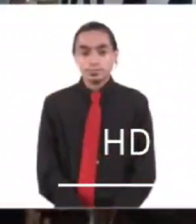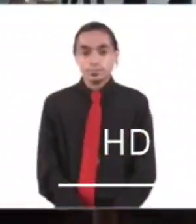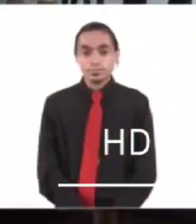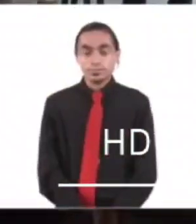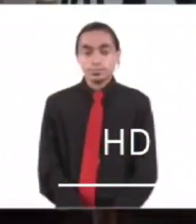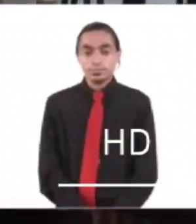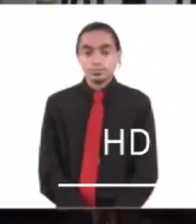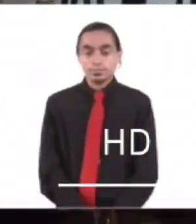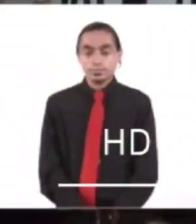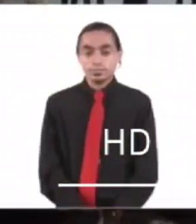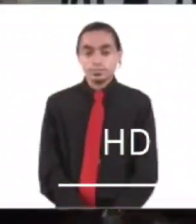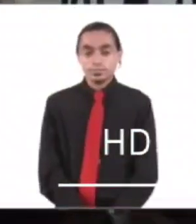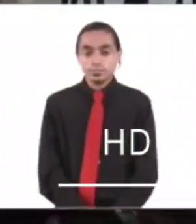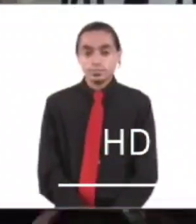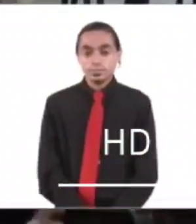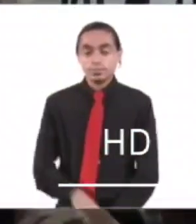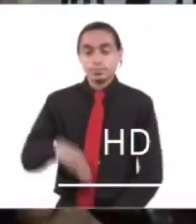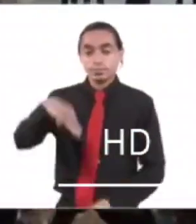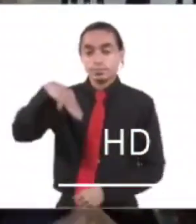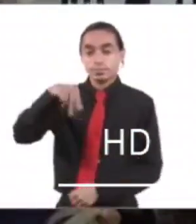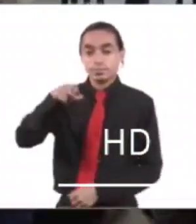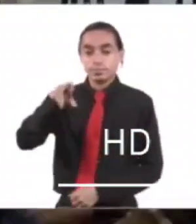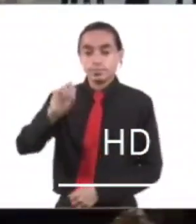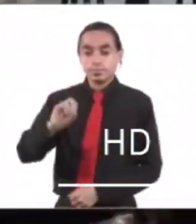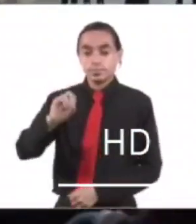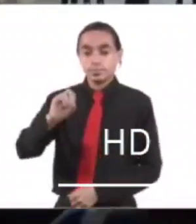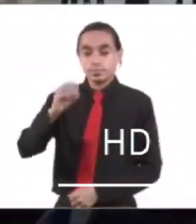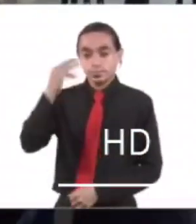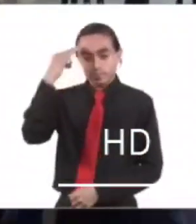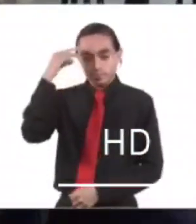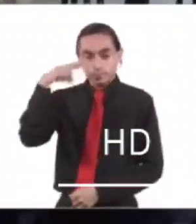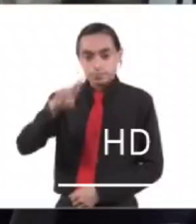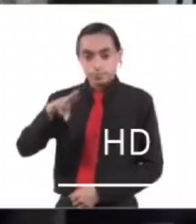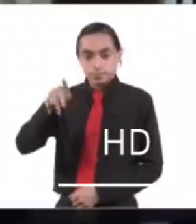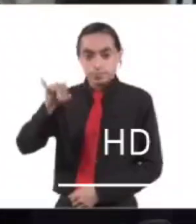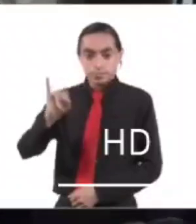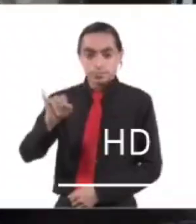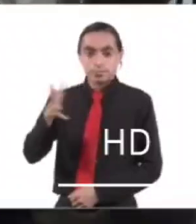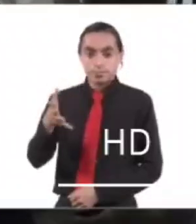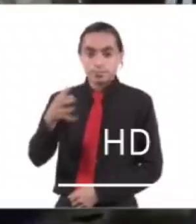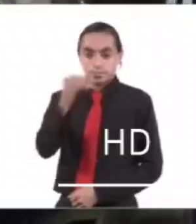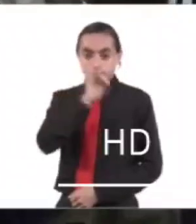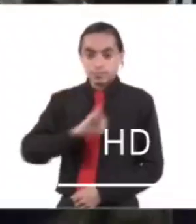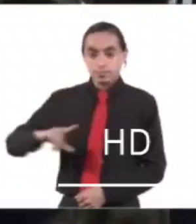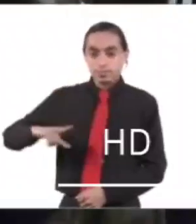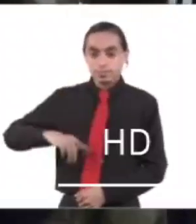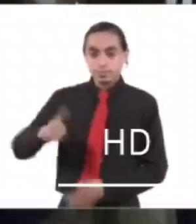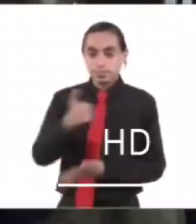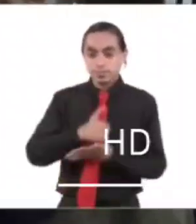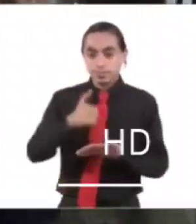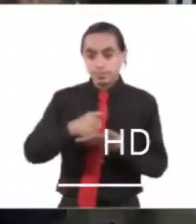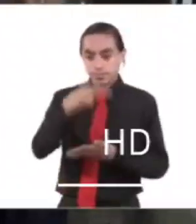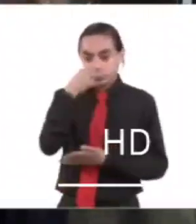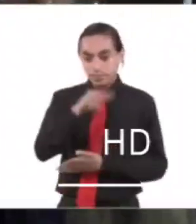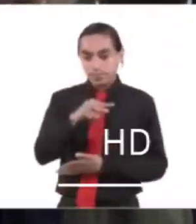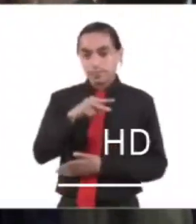Agradecemos el mensaje que nos ha dirigido el maestro Martí Batres Guadarrama, jefe de gobierno de la Ciudad de México.